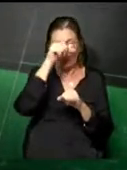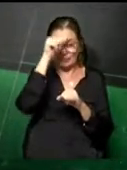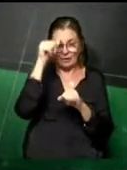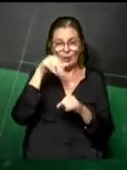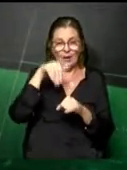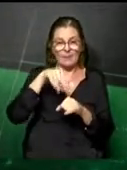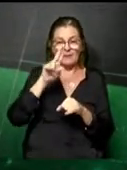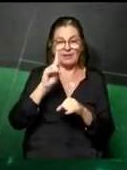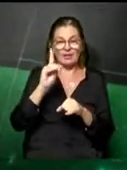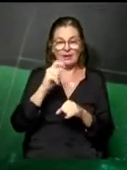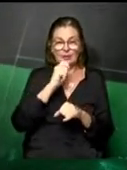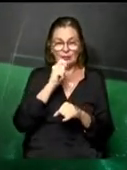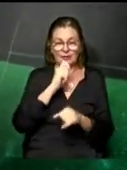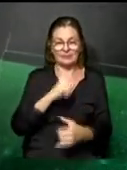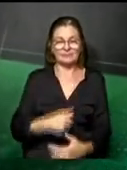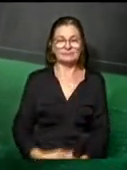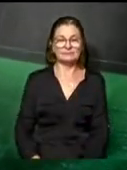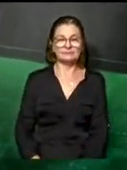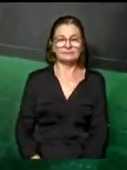MBD Noticias.